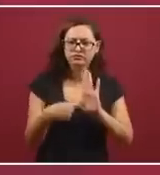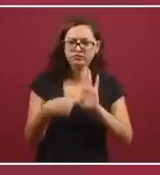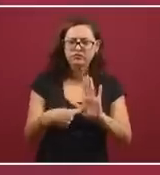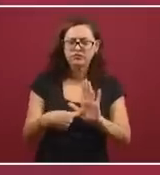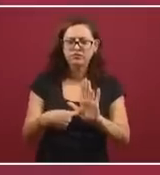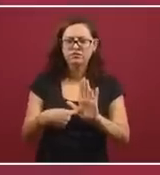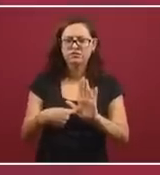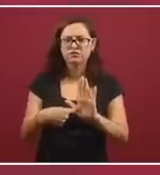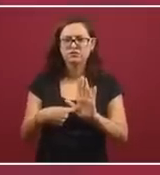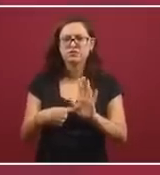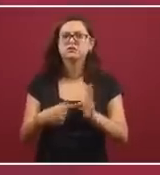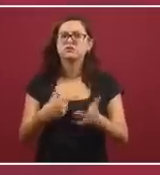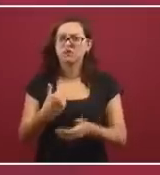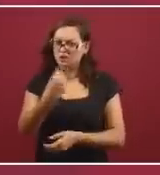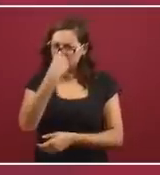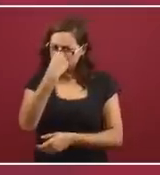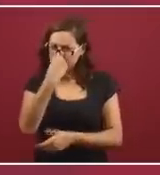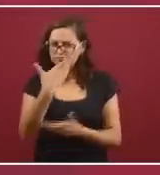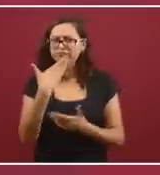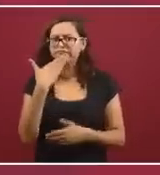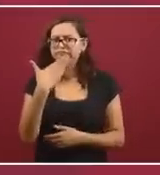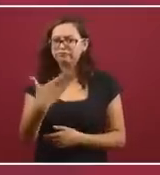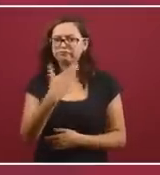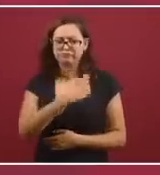a comer bien